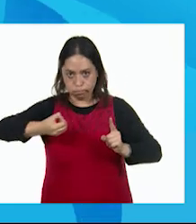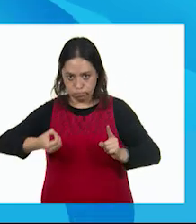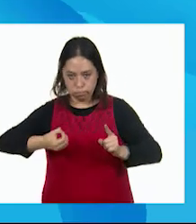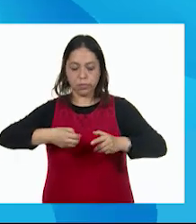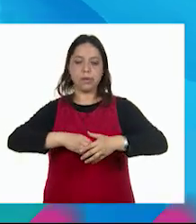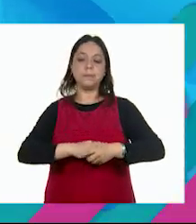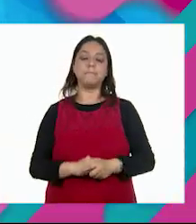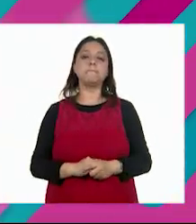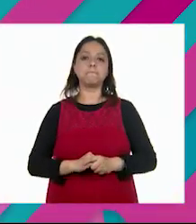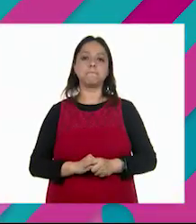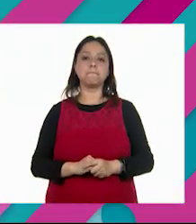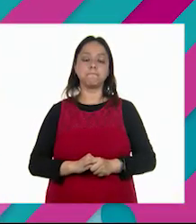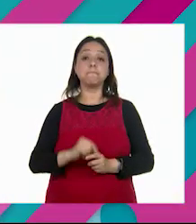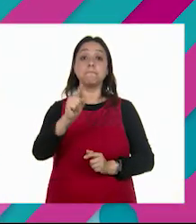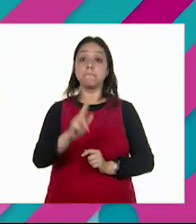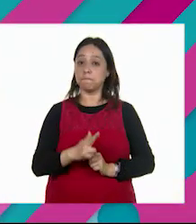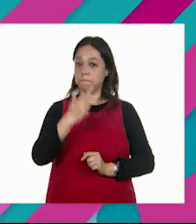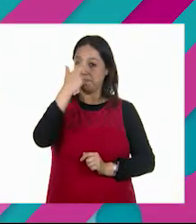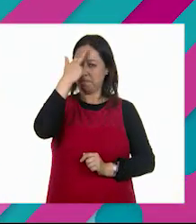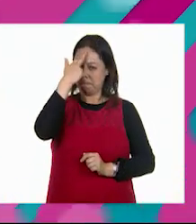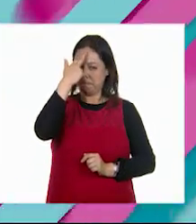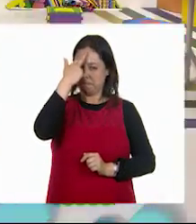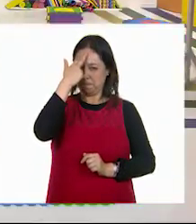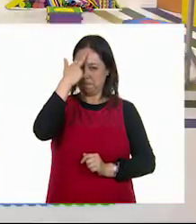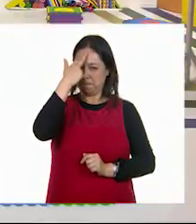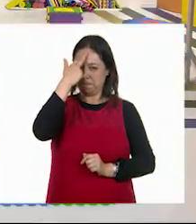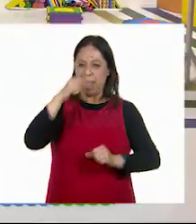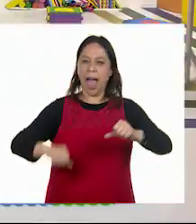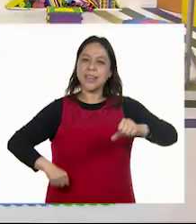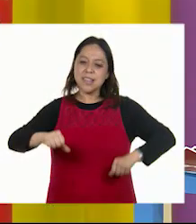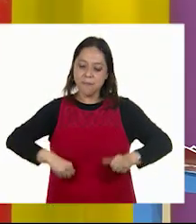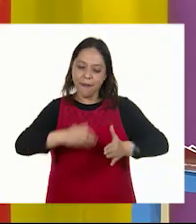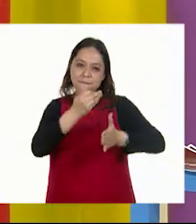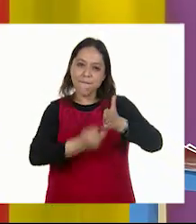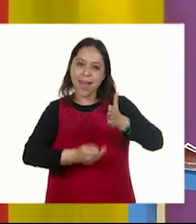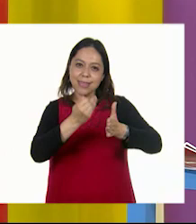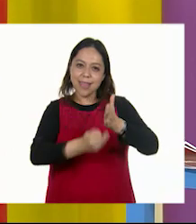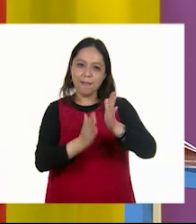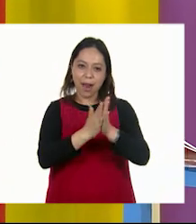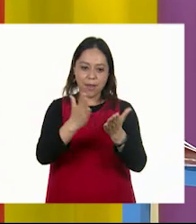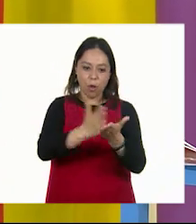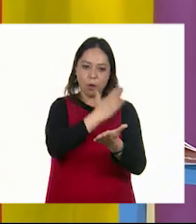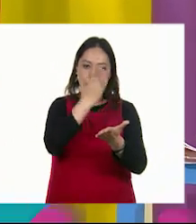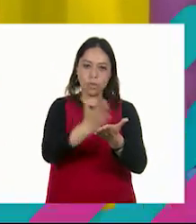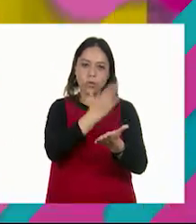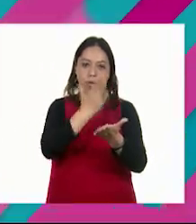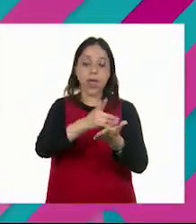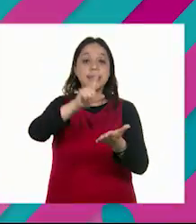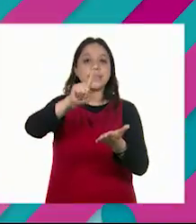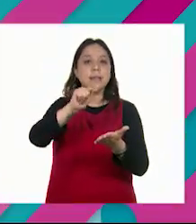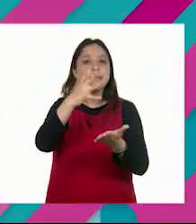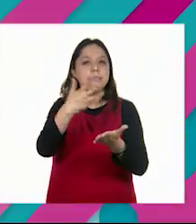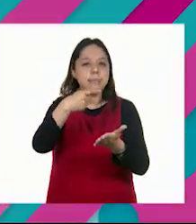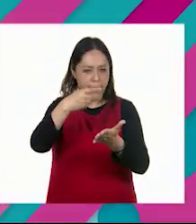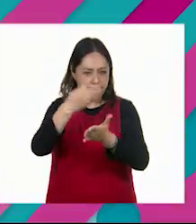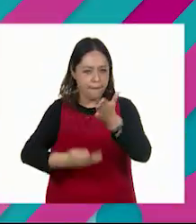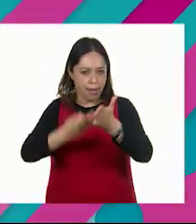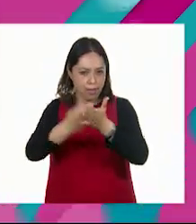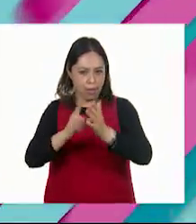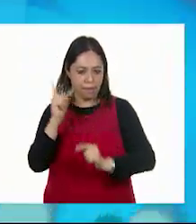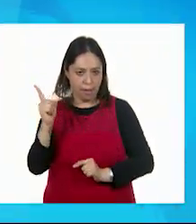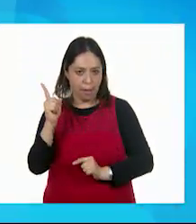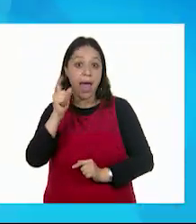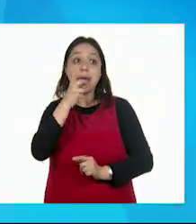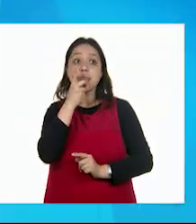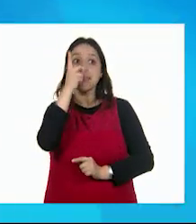vamos a recordar la actividad que estaba pendiente de la página del libro número 75, que dice, escribe